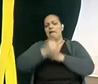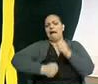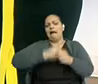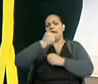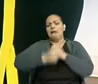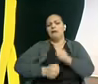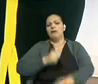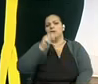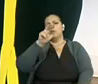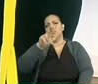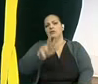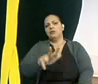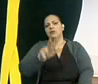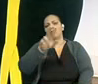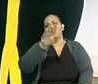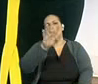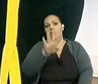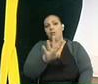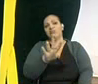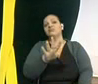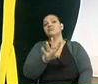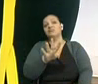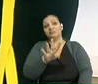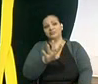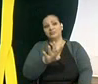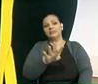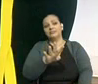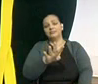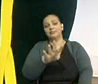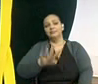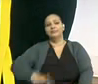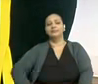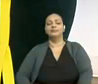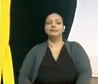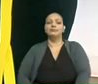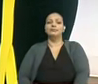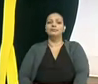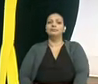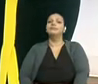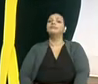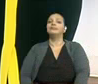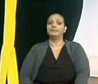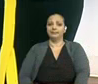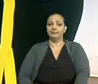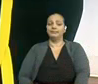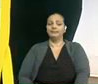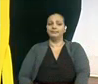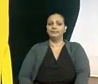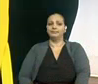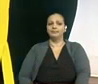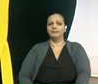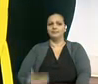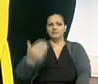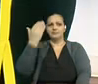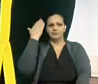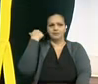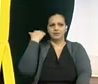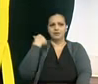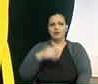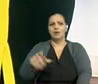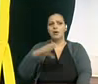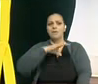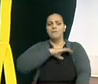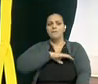No importa si es policía, si es un civil, pero es un ser humano. 34 años. Llevaba 3 años.